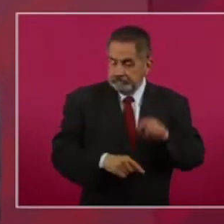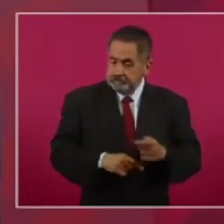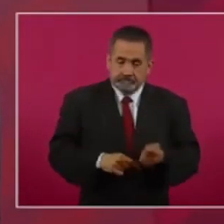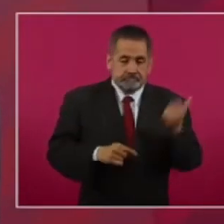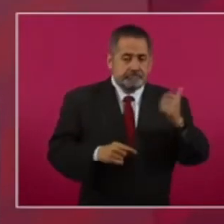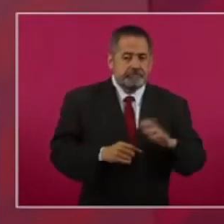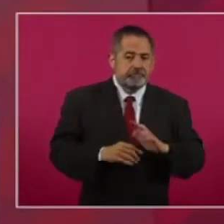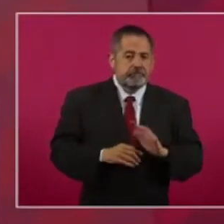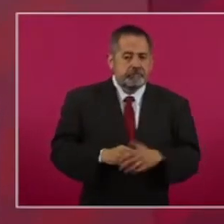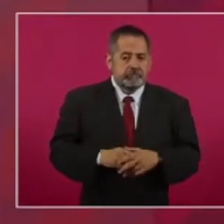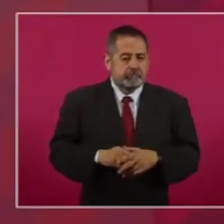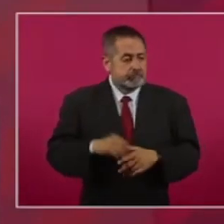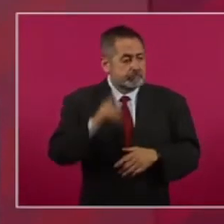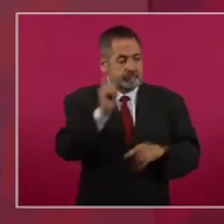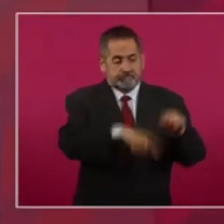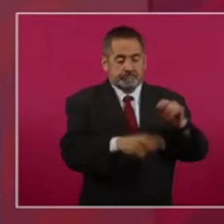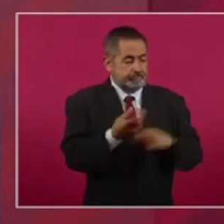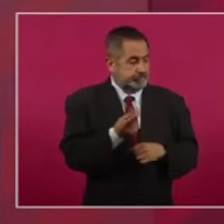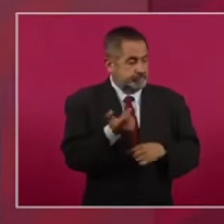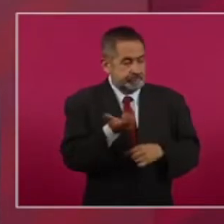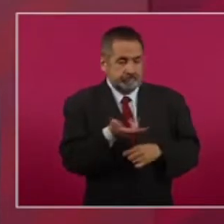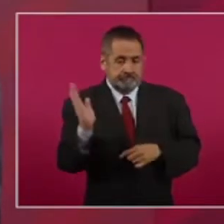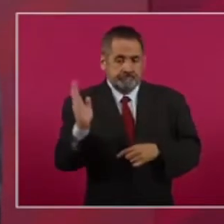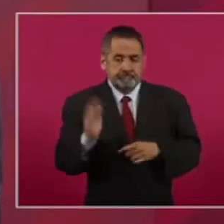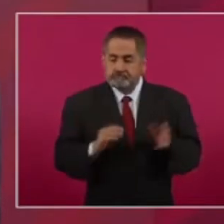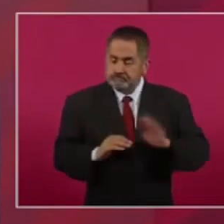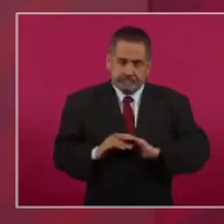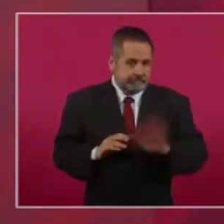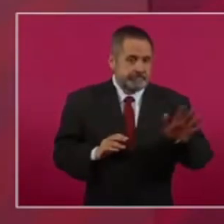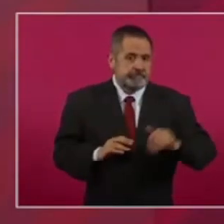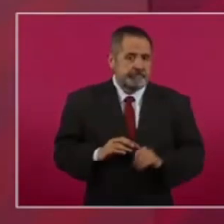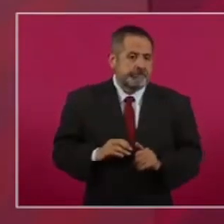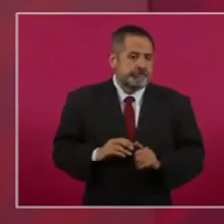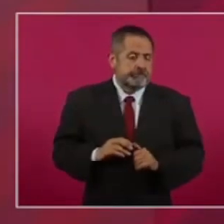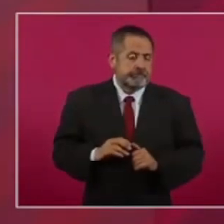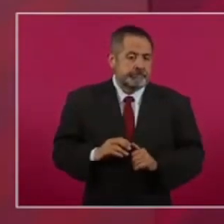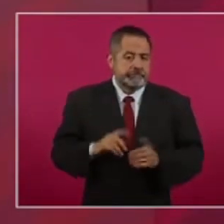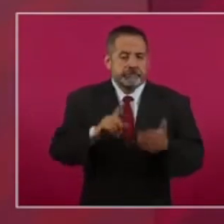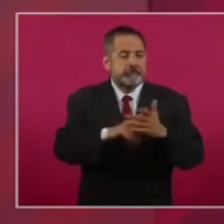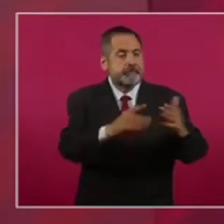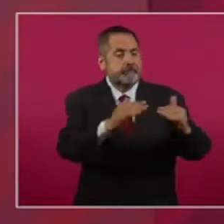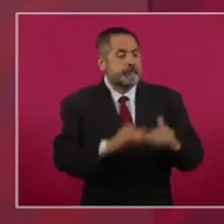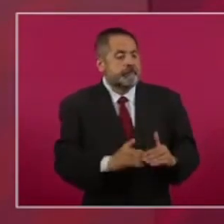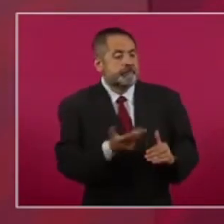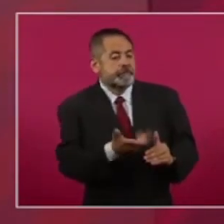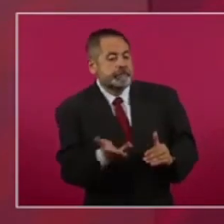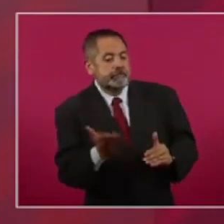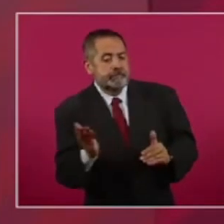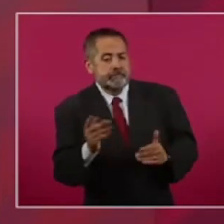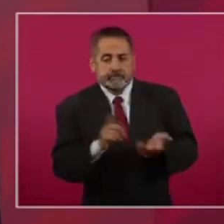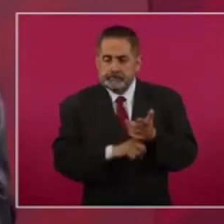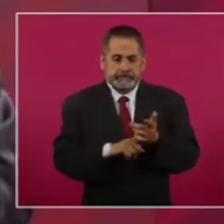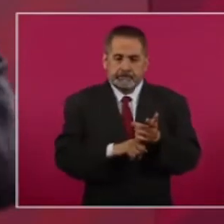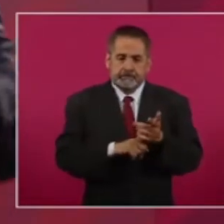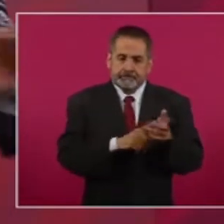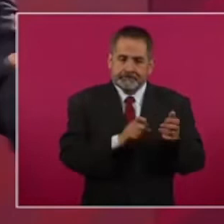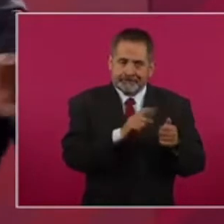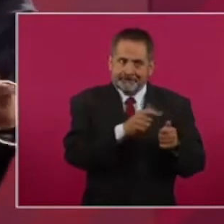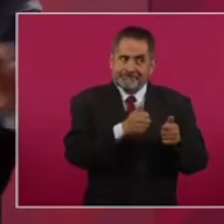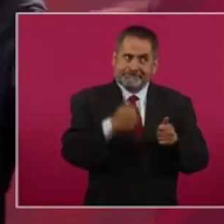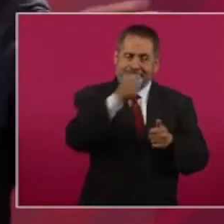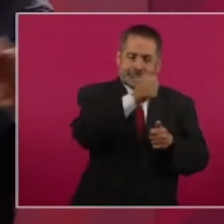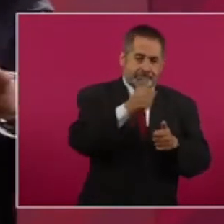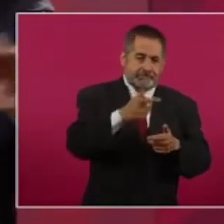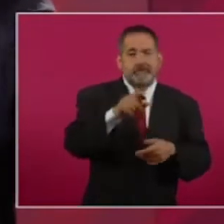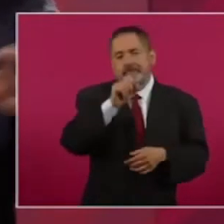y hay que denunciarlo, y no solo a los de abajo, porque también